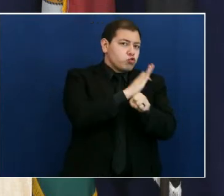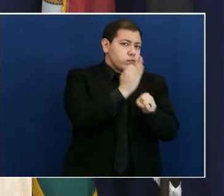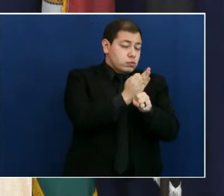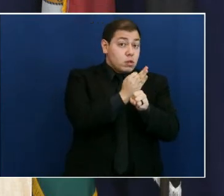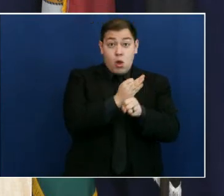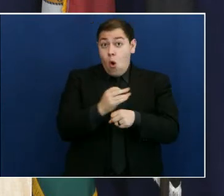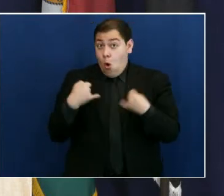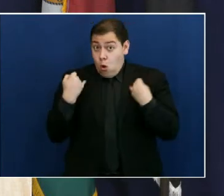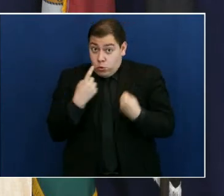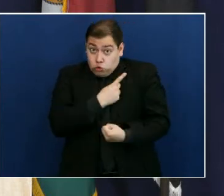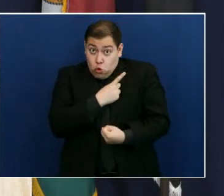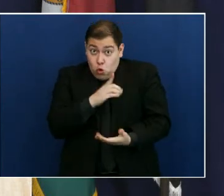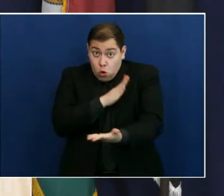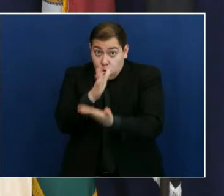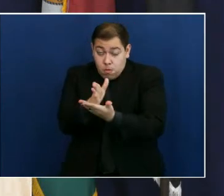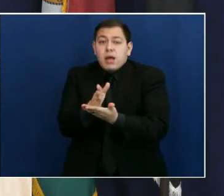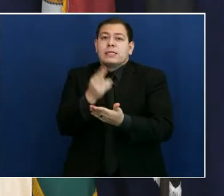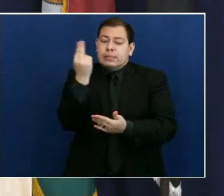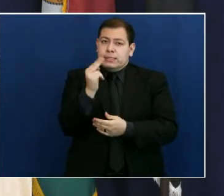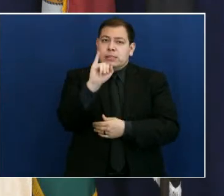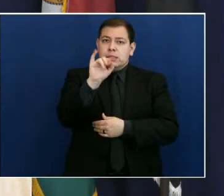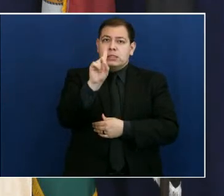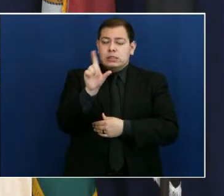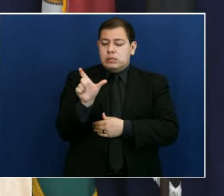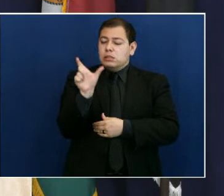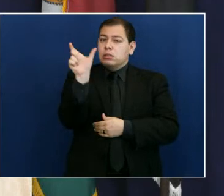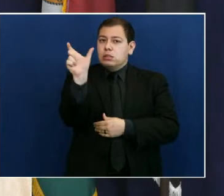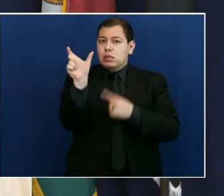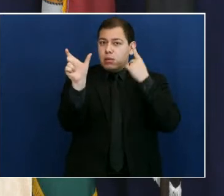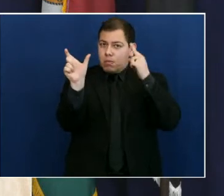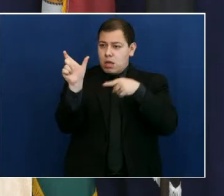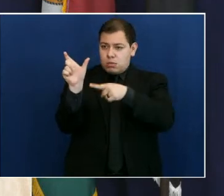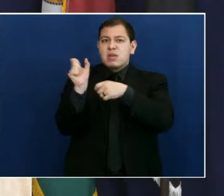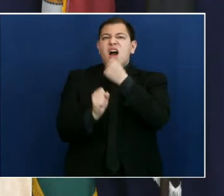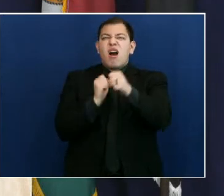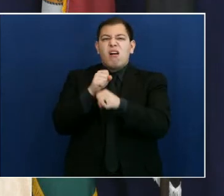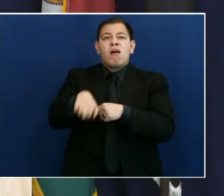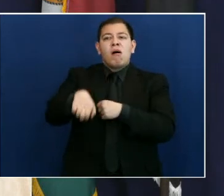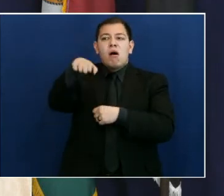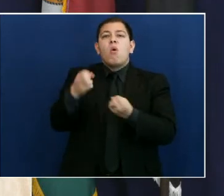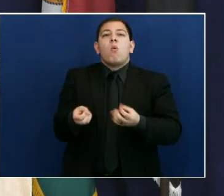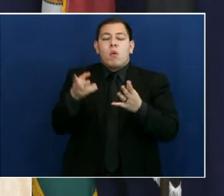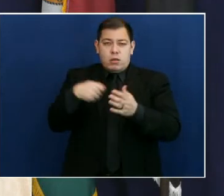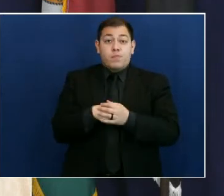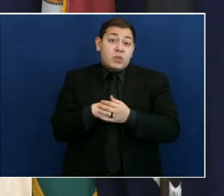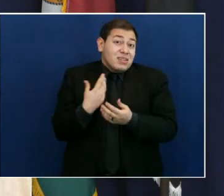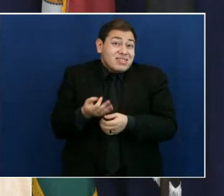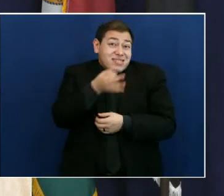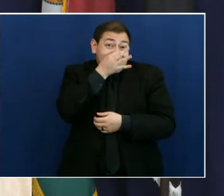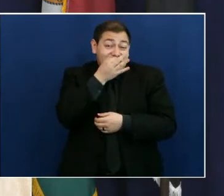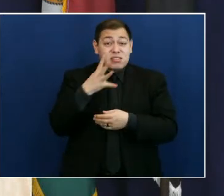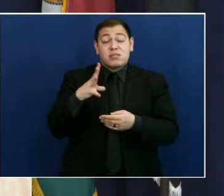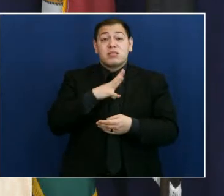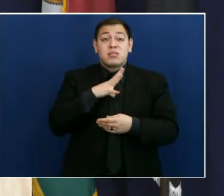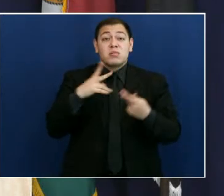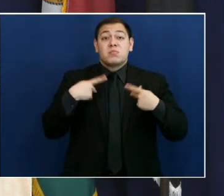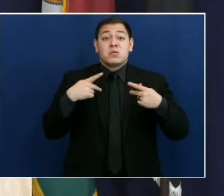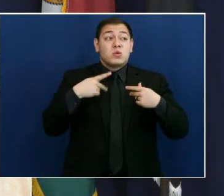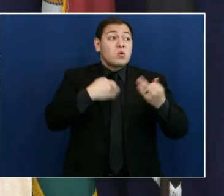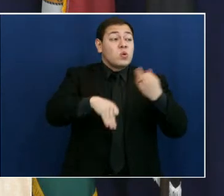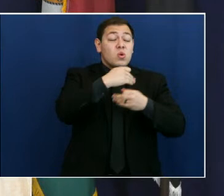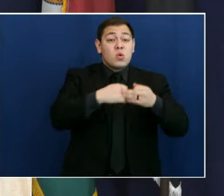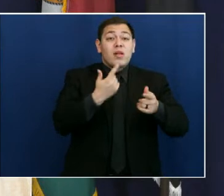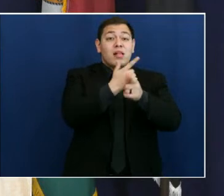para incluir a jóvenes es prueba de que cada vez estamos más cerca de una reapertura completa. Por otro lado,